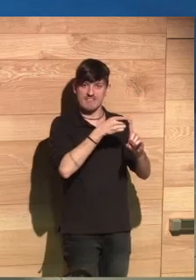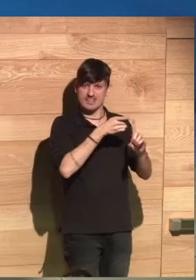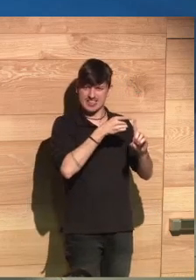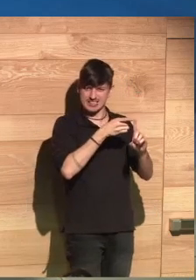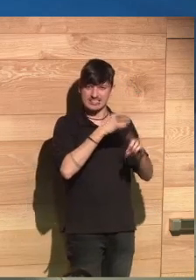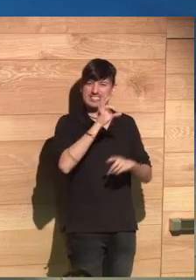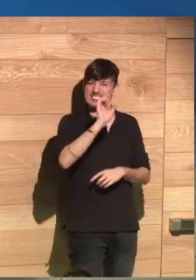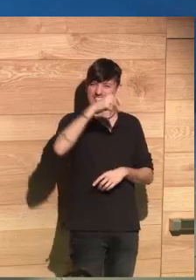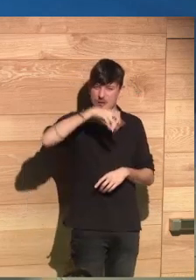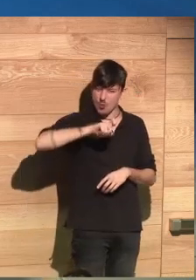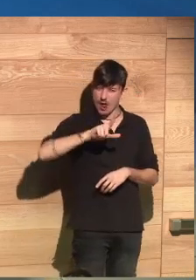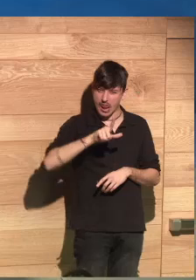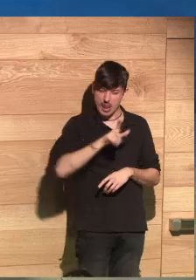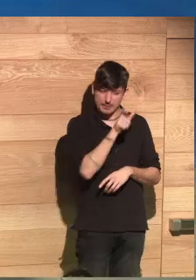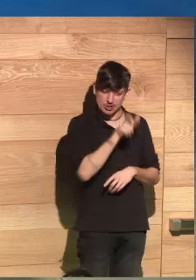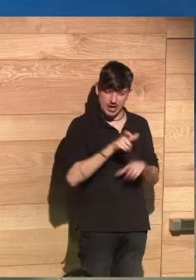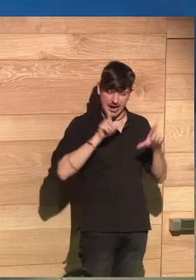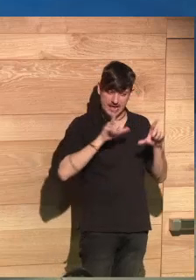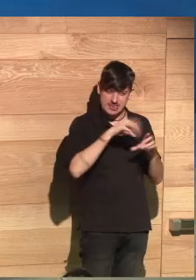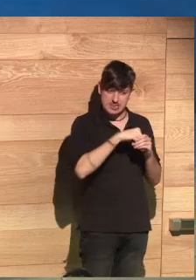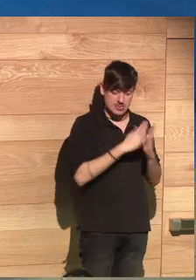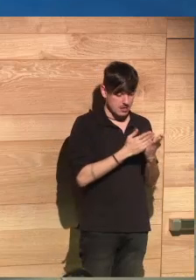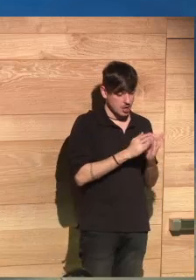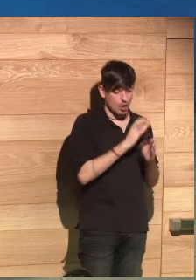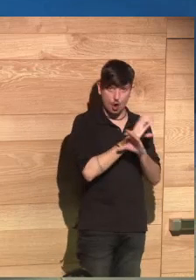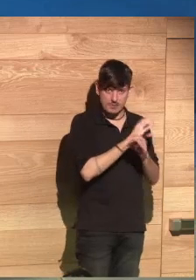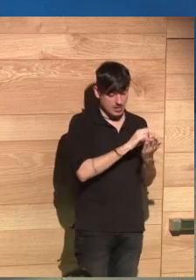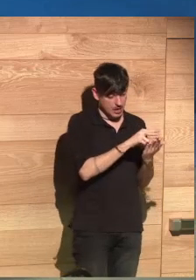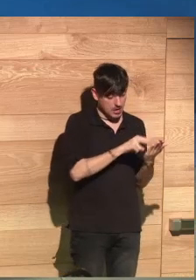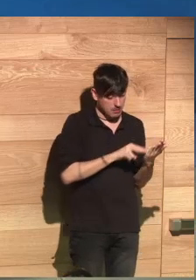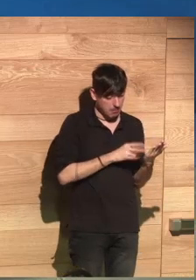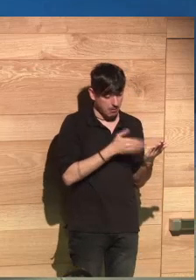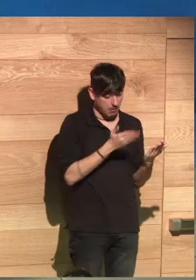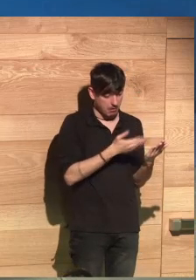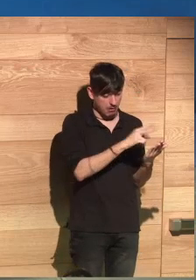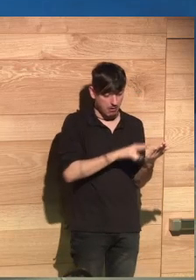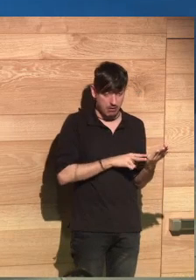Que Samuel, que los está leyendo y que está viendo en